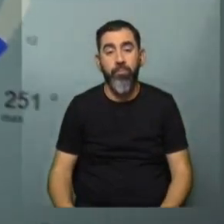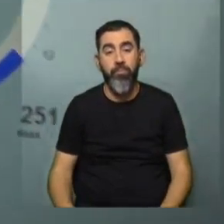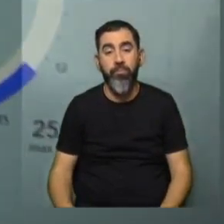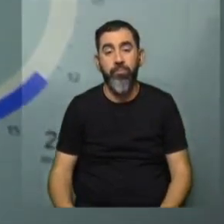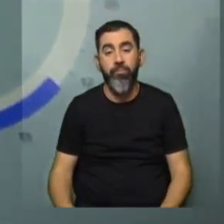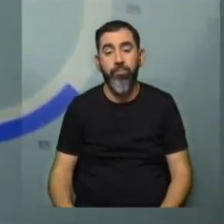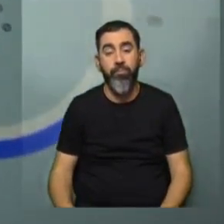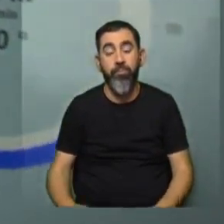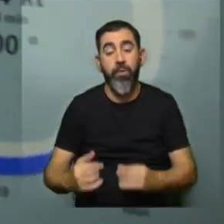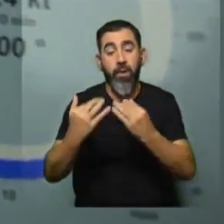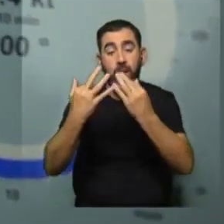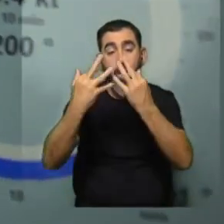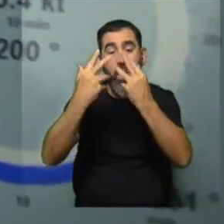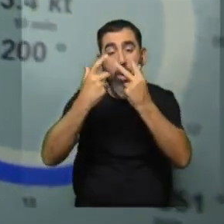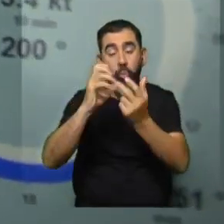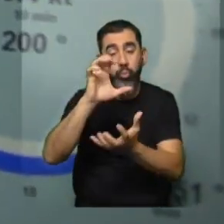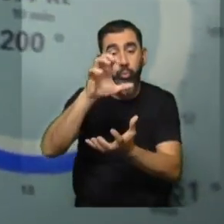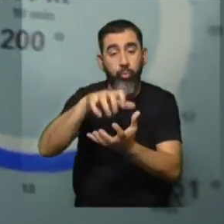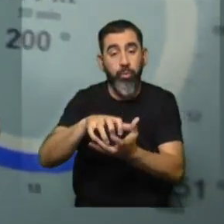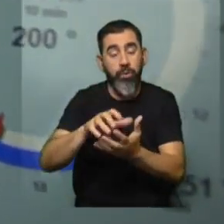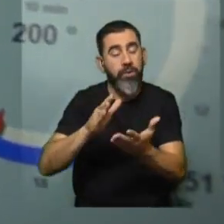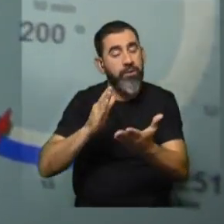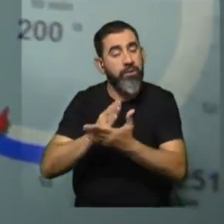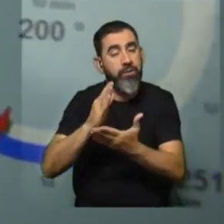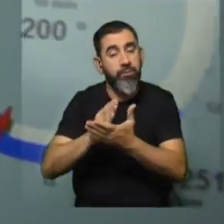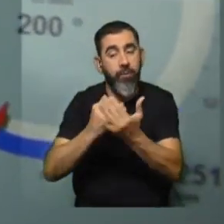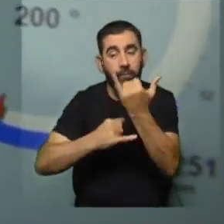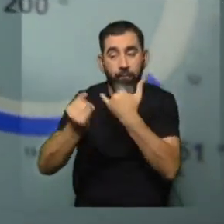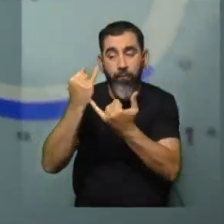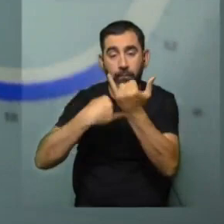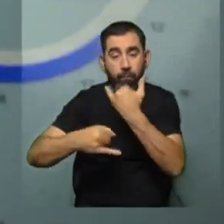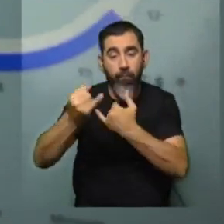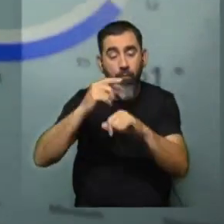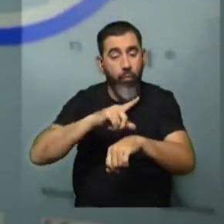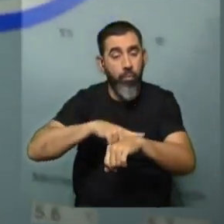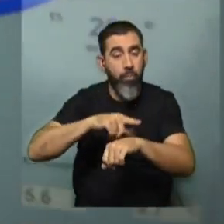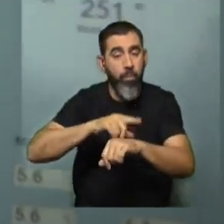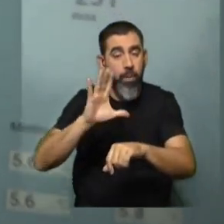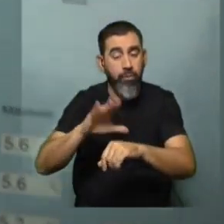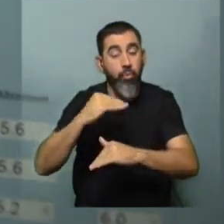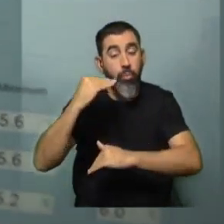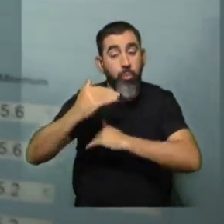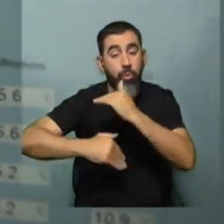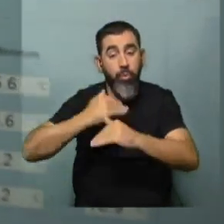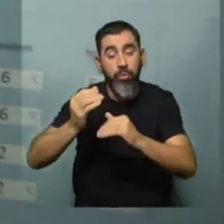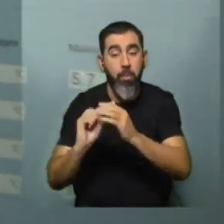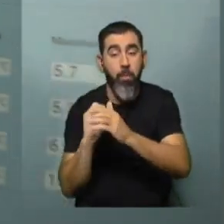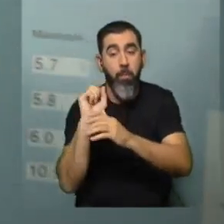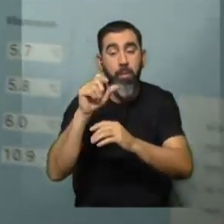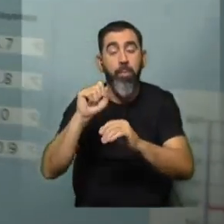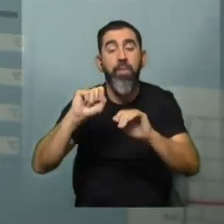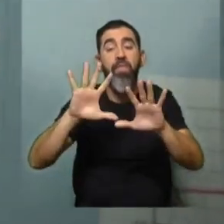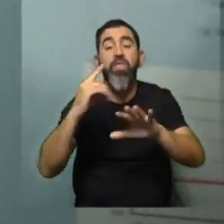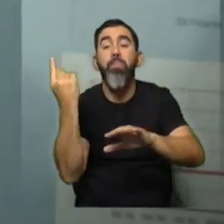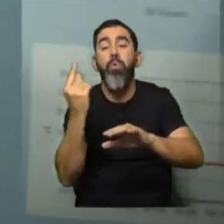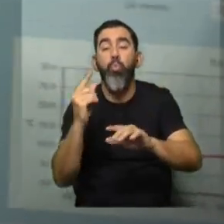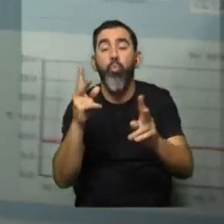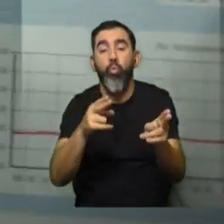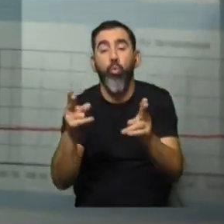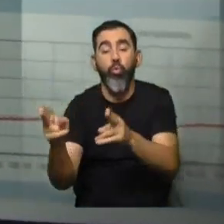La estación automática está constantemente recabando datos y los procesa y los envía cada 10 minutos.